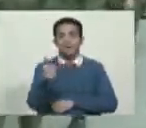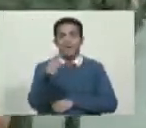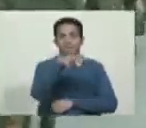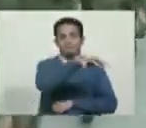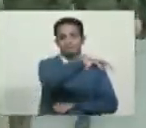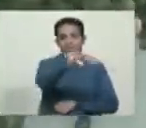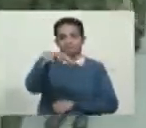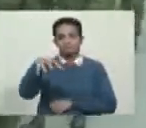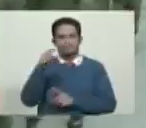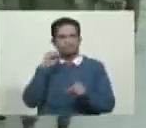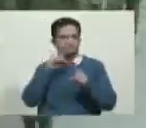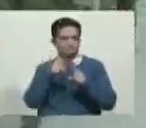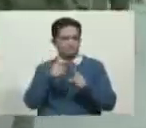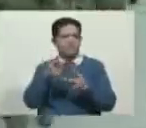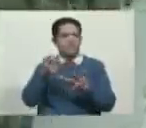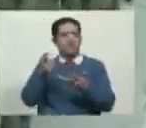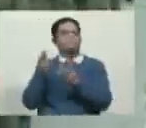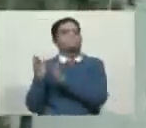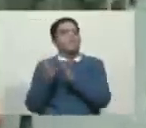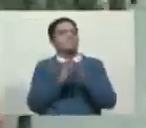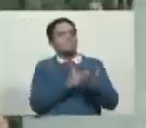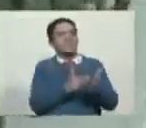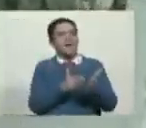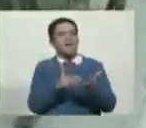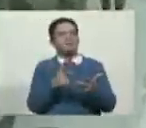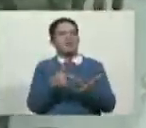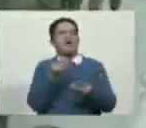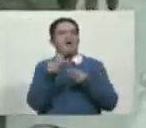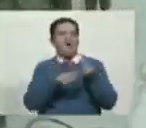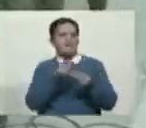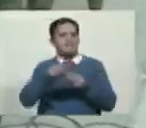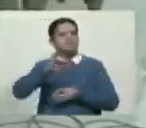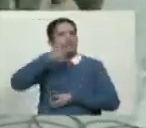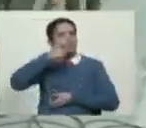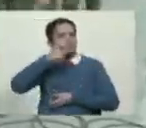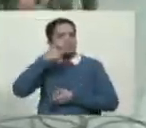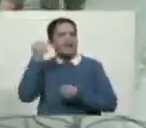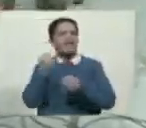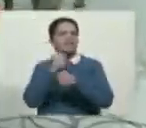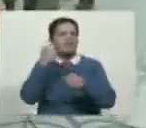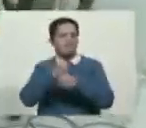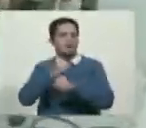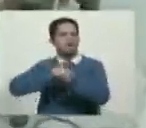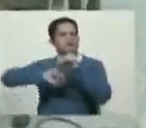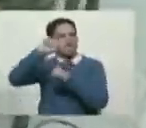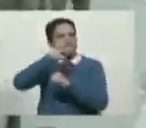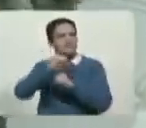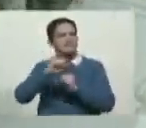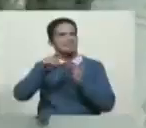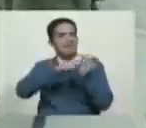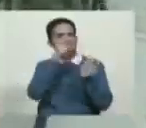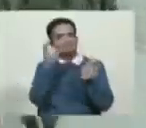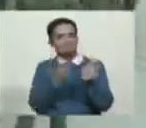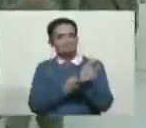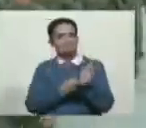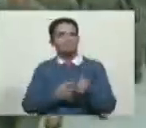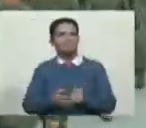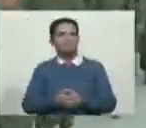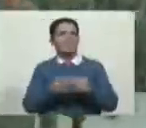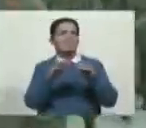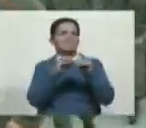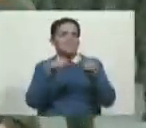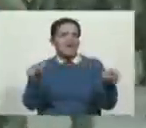misión de planificar, conducir, ejecutar y supervisar las operaciones de defensa integral en espacios